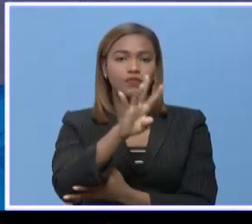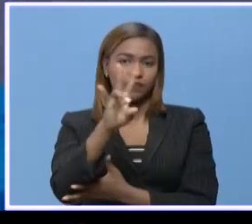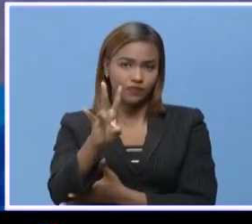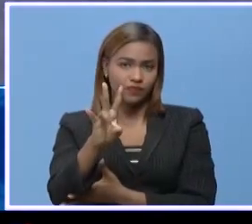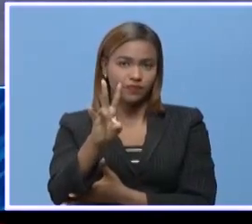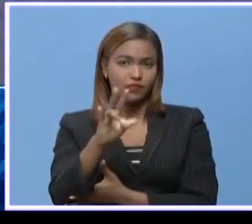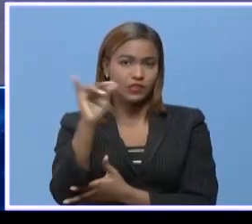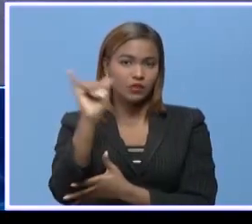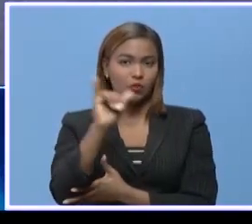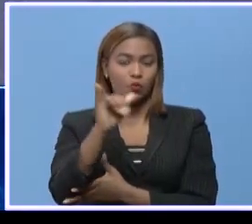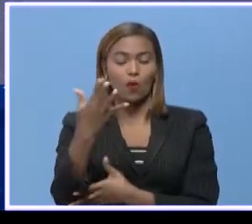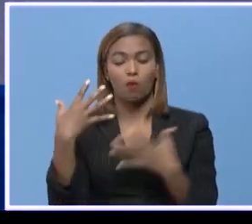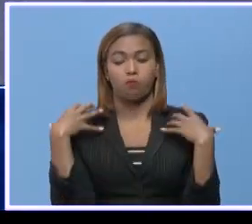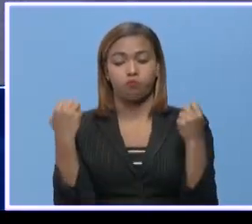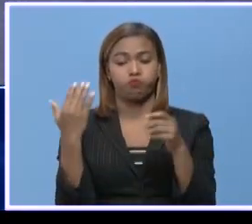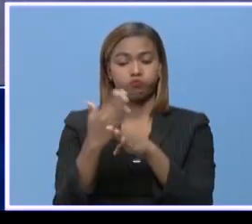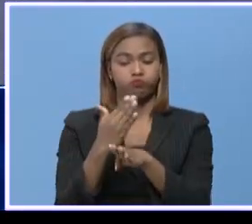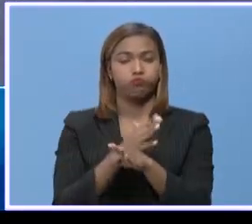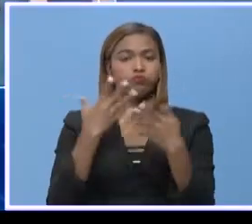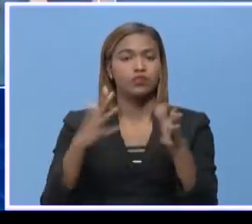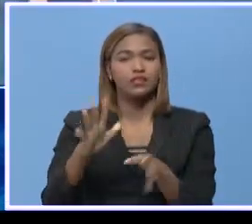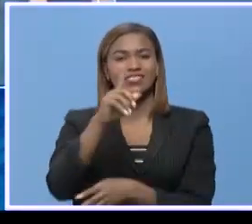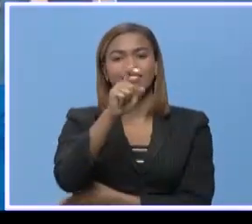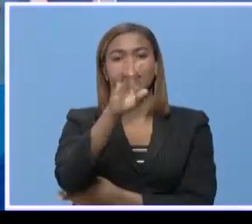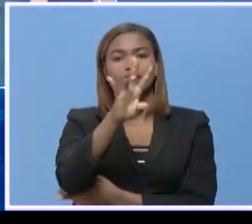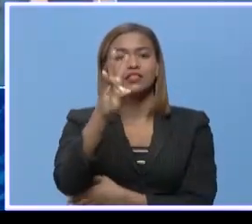52.847, mientras que los recuperados son